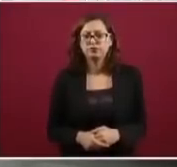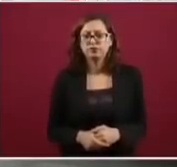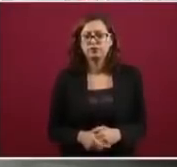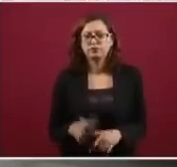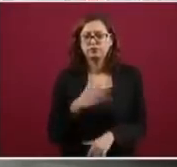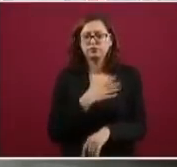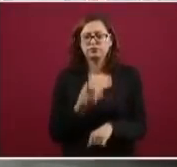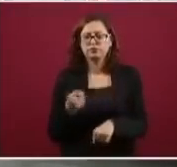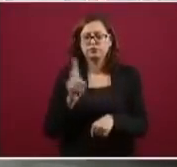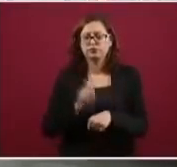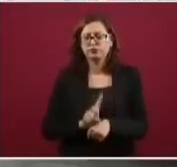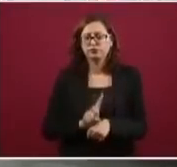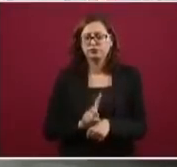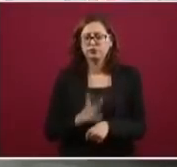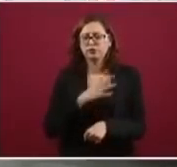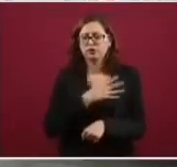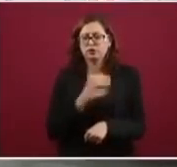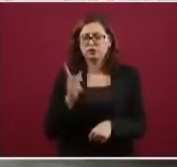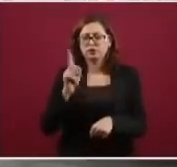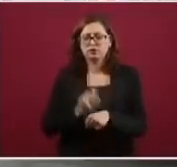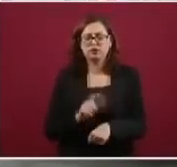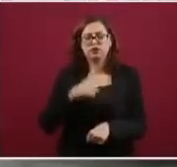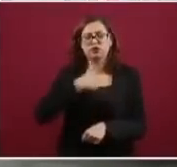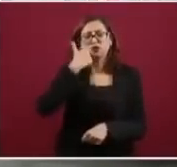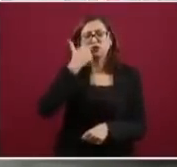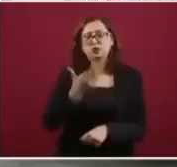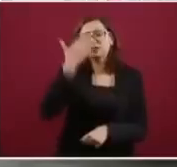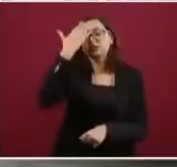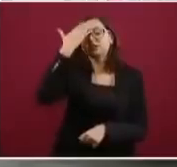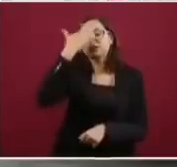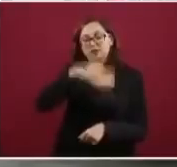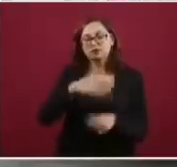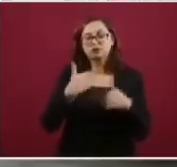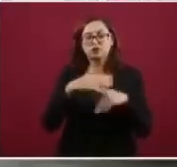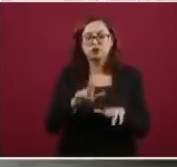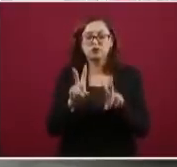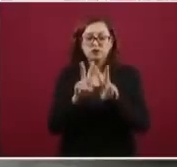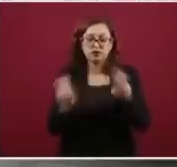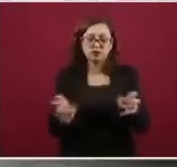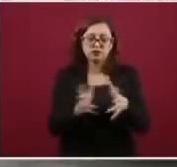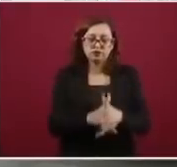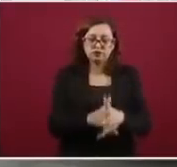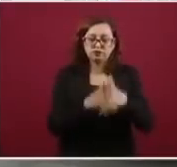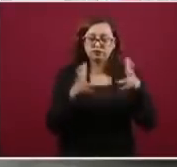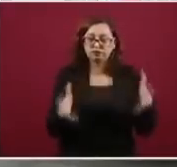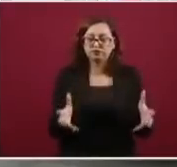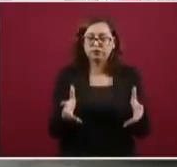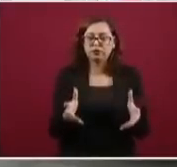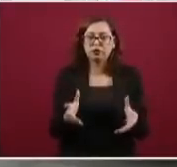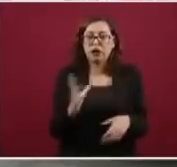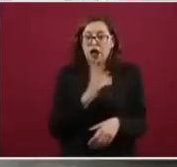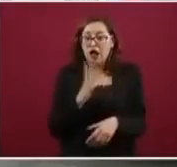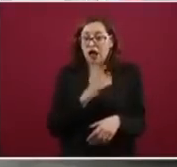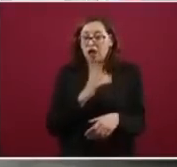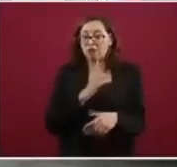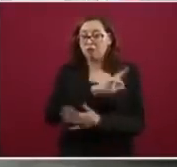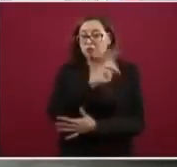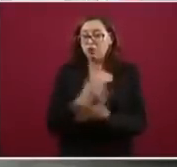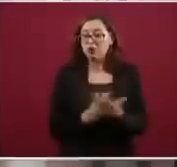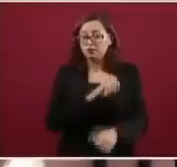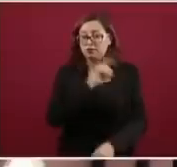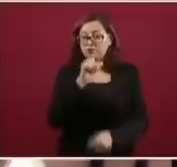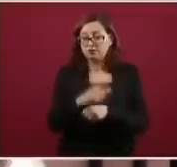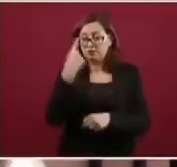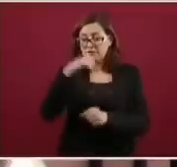buenos días buenos días me gustaría saber la parte del crecimiento se habla se habla de que se va a ver un programa especial para